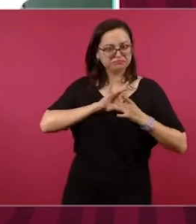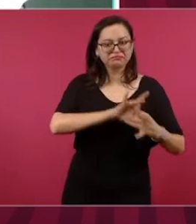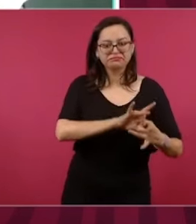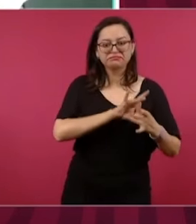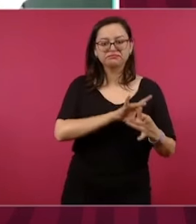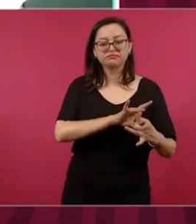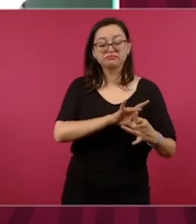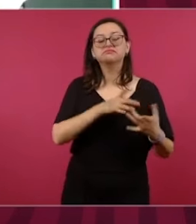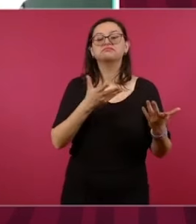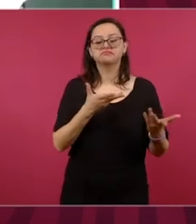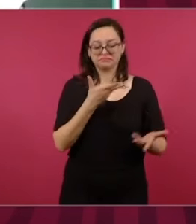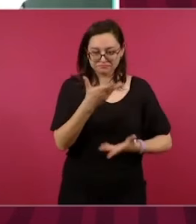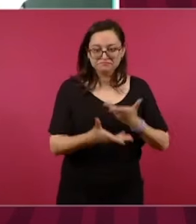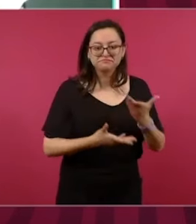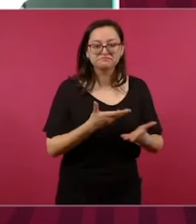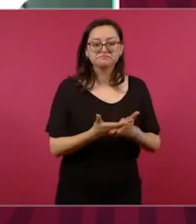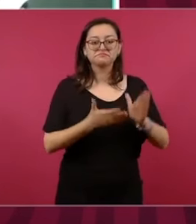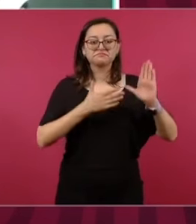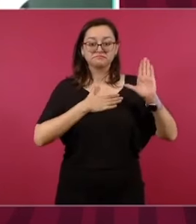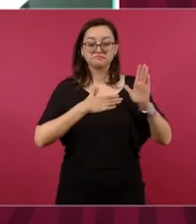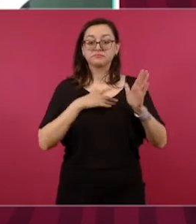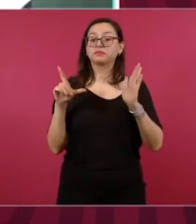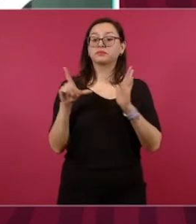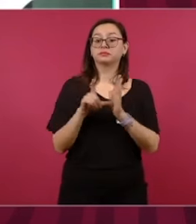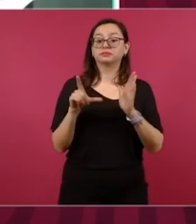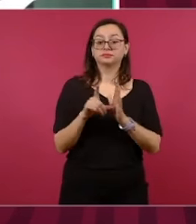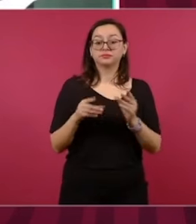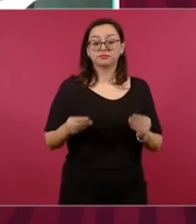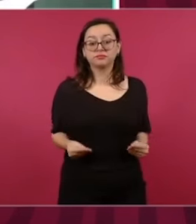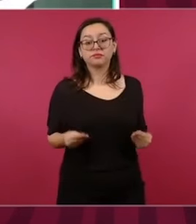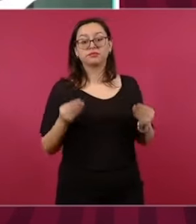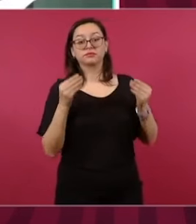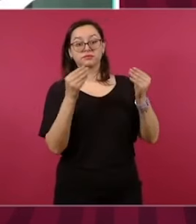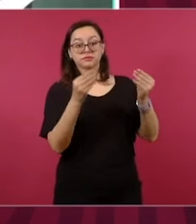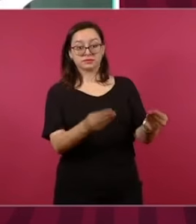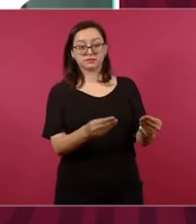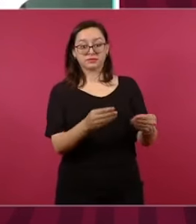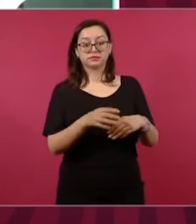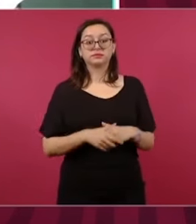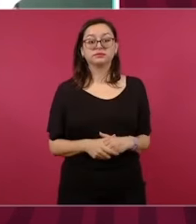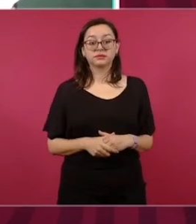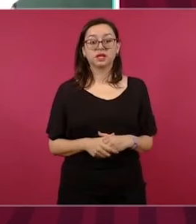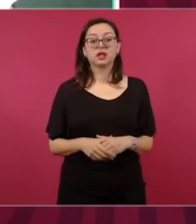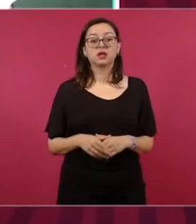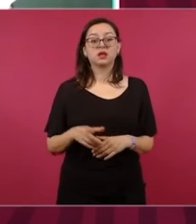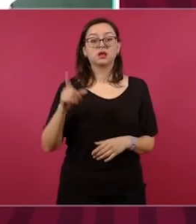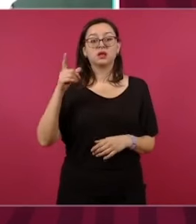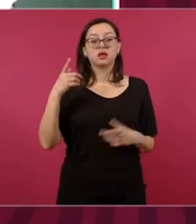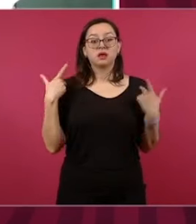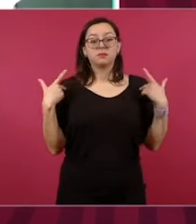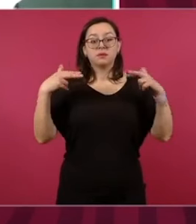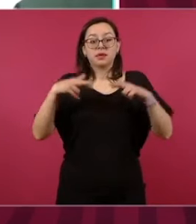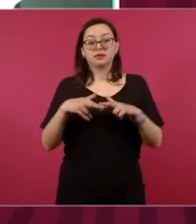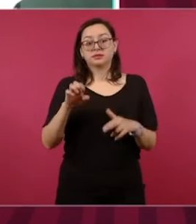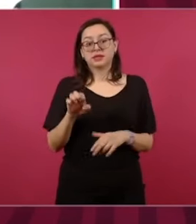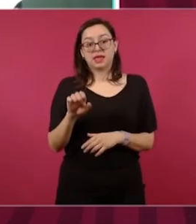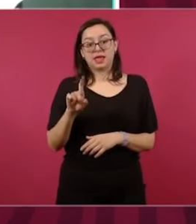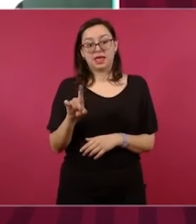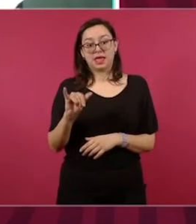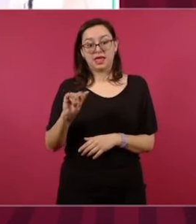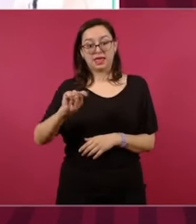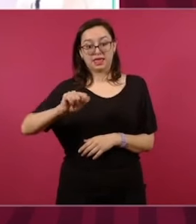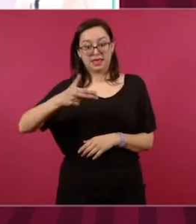este momento voy a hacer entrega de la tarjeta, por supuesto, aquí a la maestra Edith. Hacemos